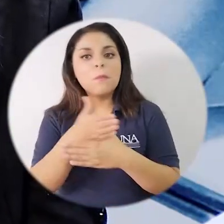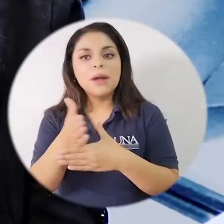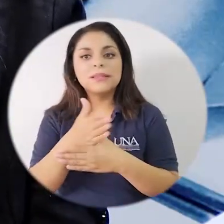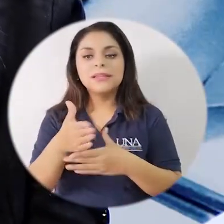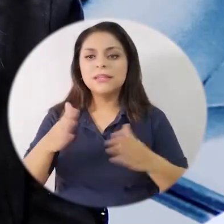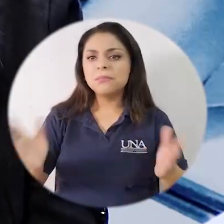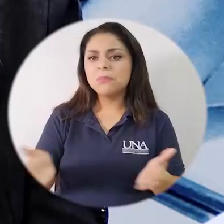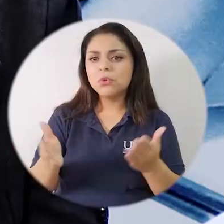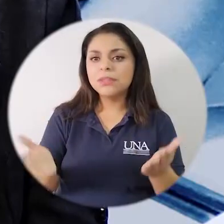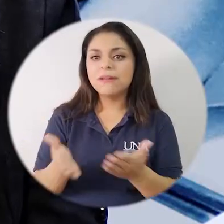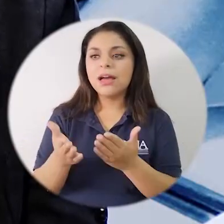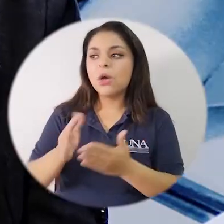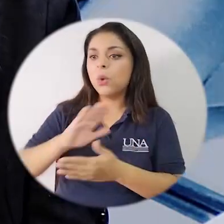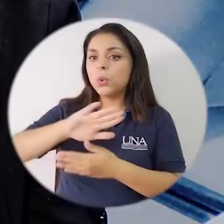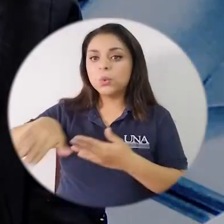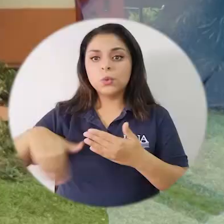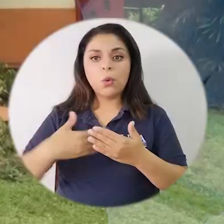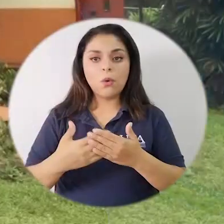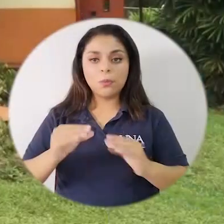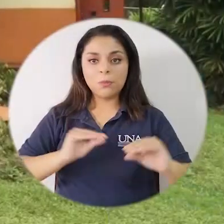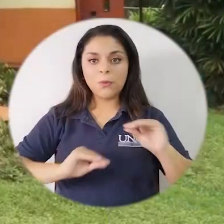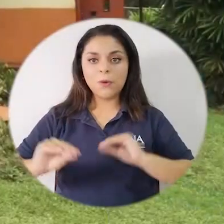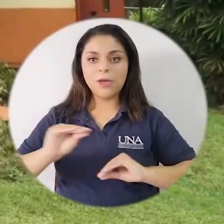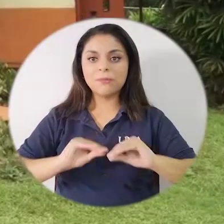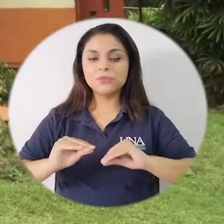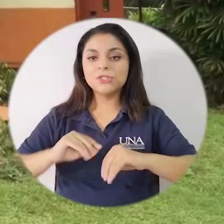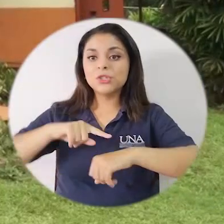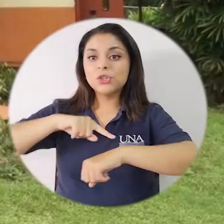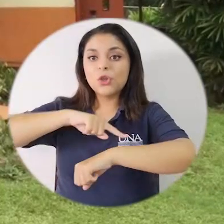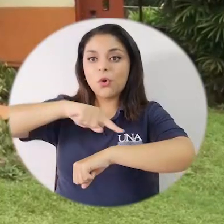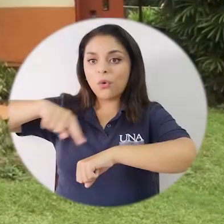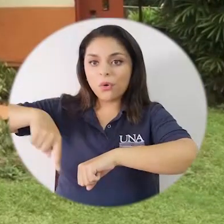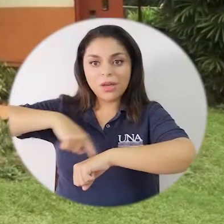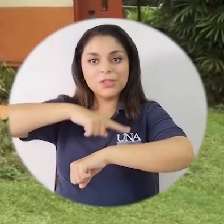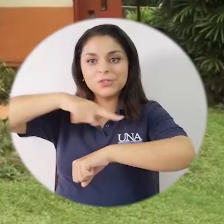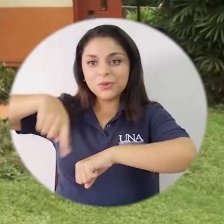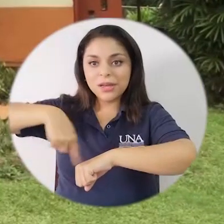esa motivación de que todos estamos moviéndonos a todas horas,